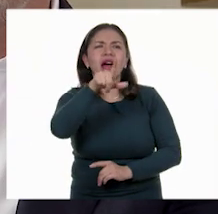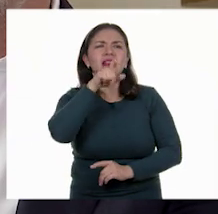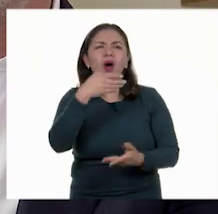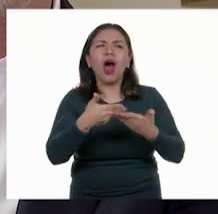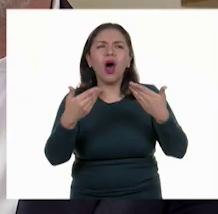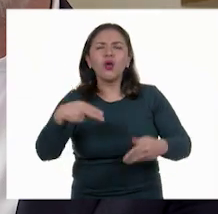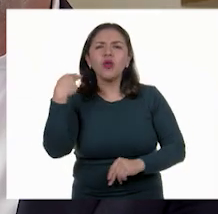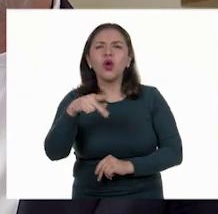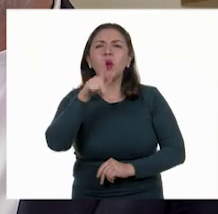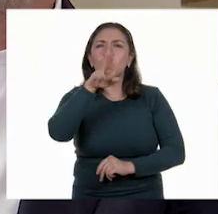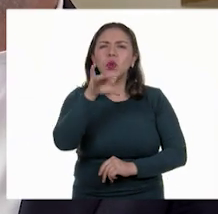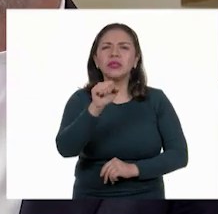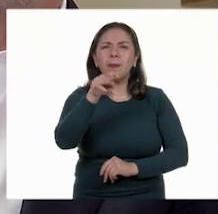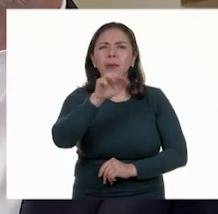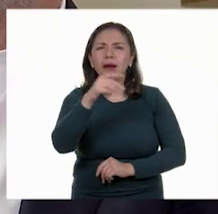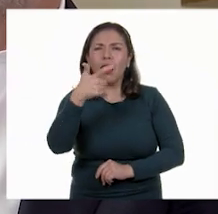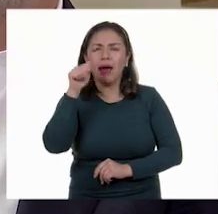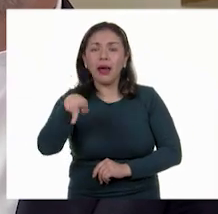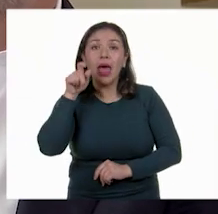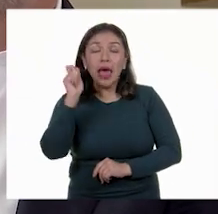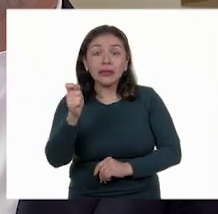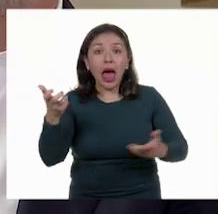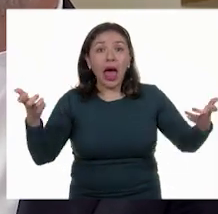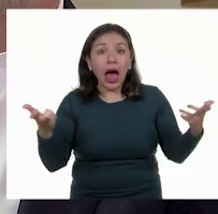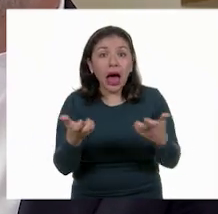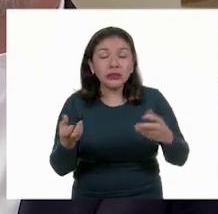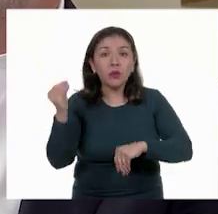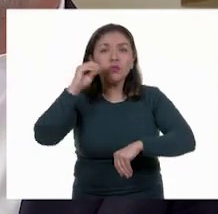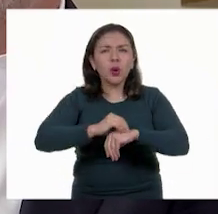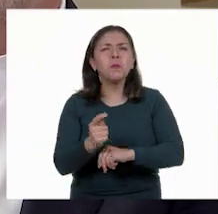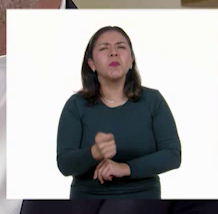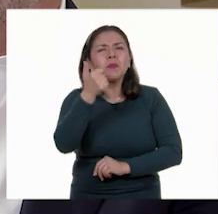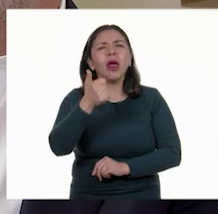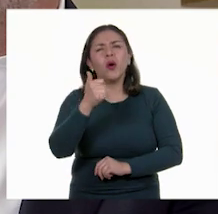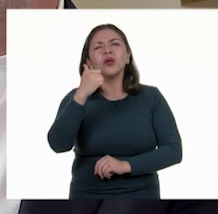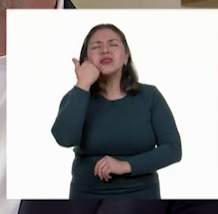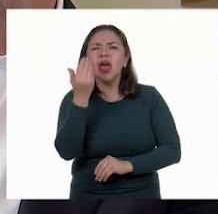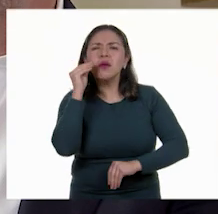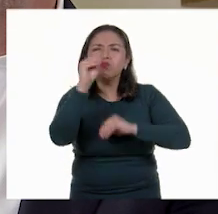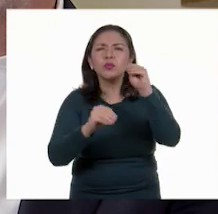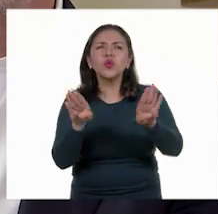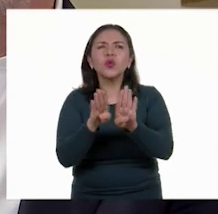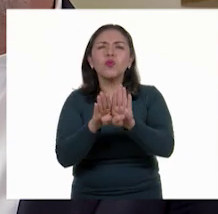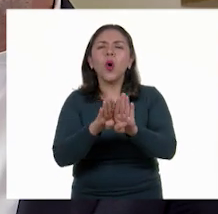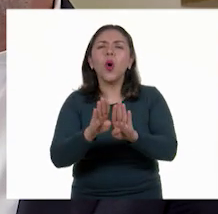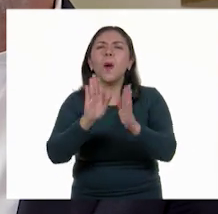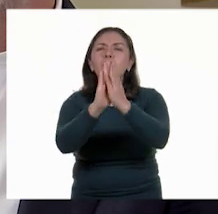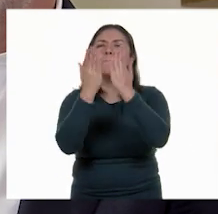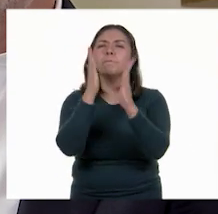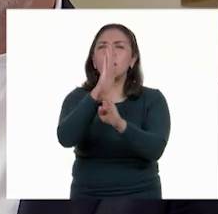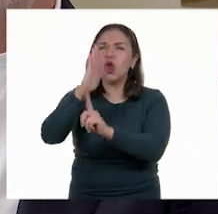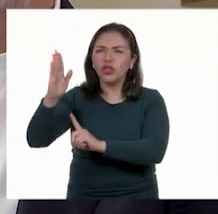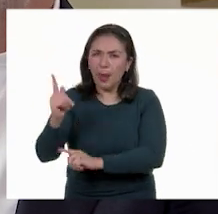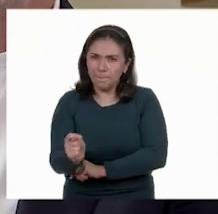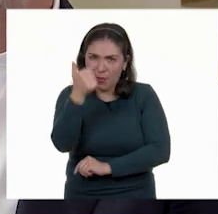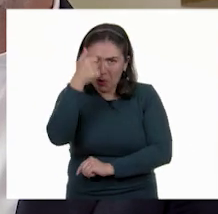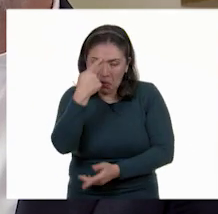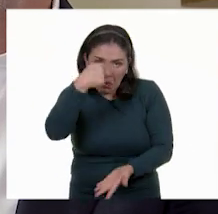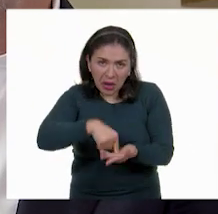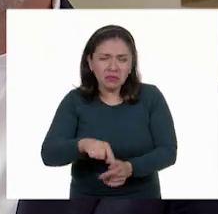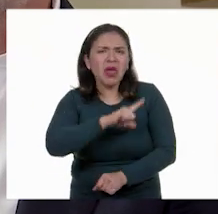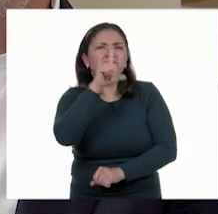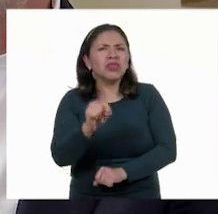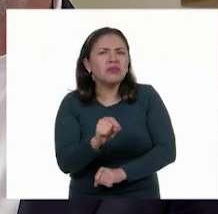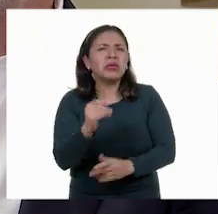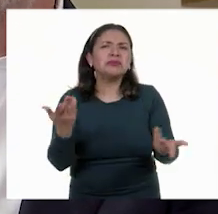el nombre de Luis Barragán, que fue creada inicialmente para albergar nada más su biblioteca. Y después, a través de una serie